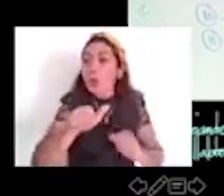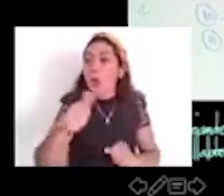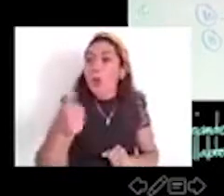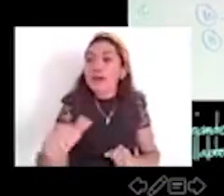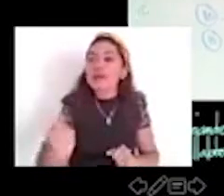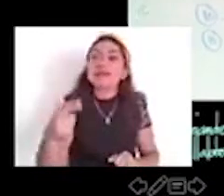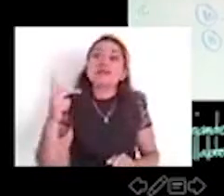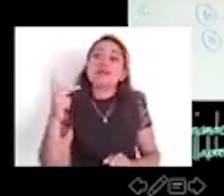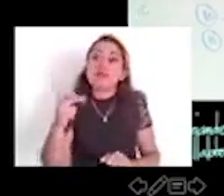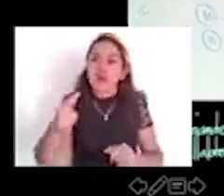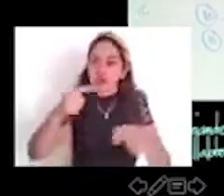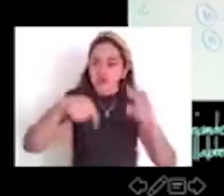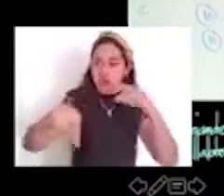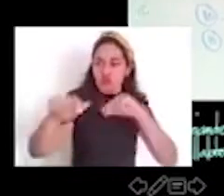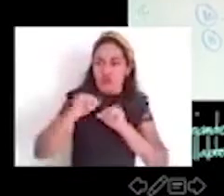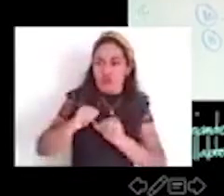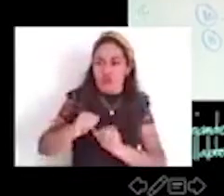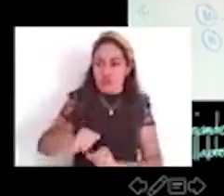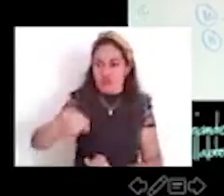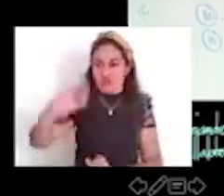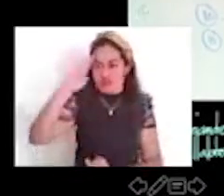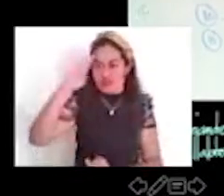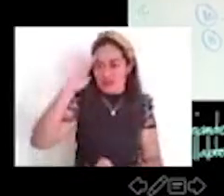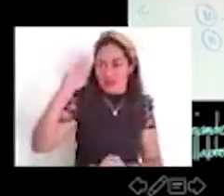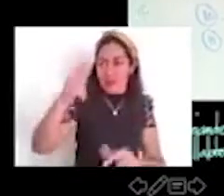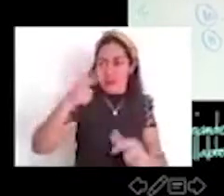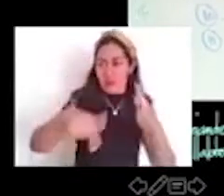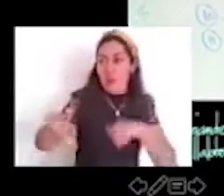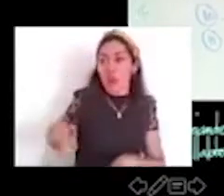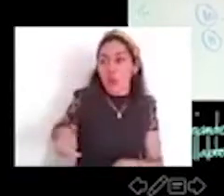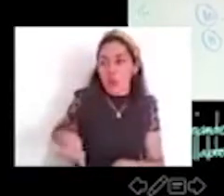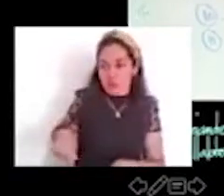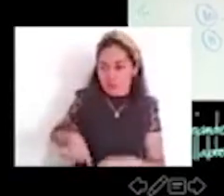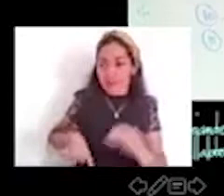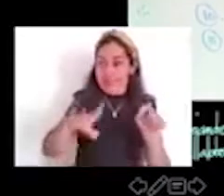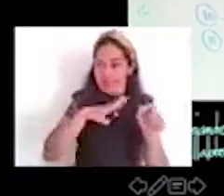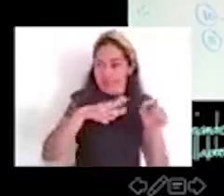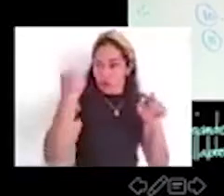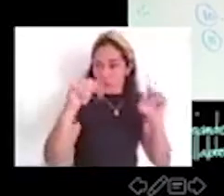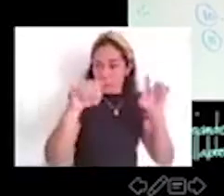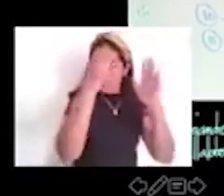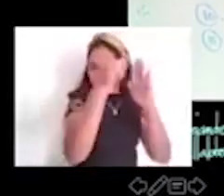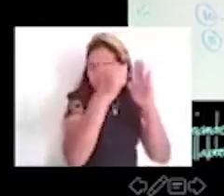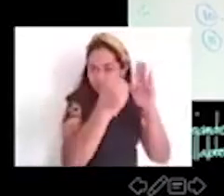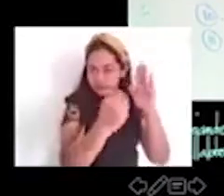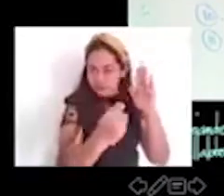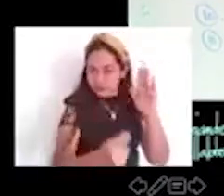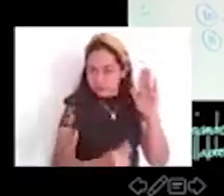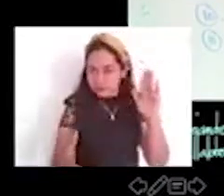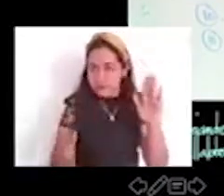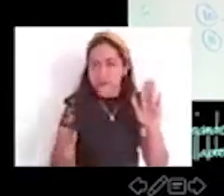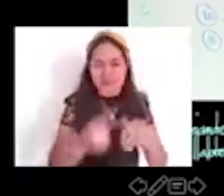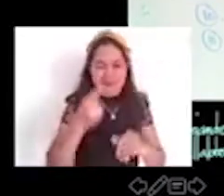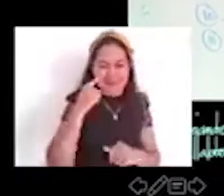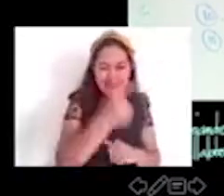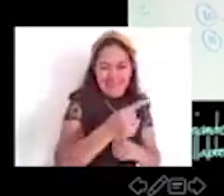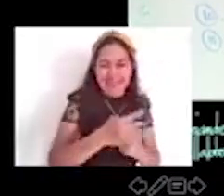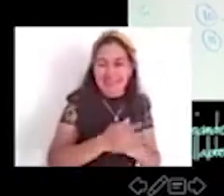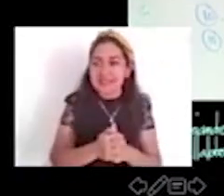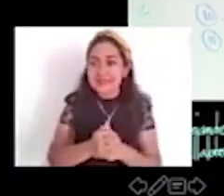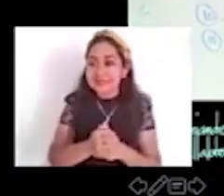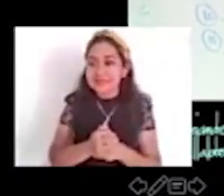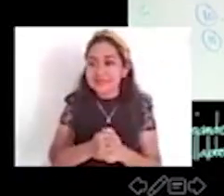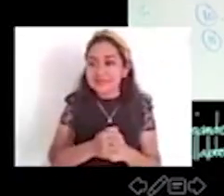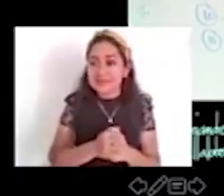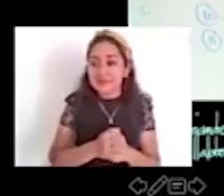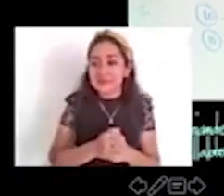intentamos aquí, por ejemplo, señalar cuáles están bajo el mandato de Tezozómoc, en donde,